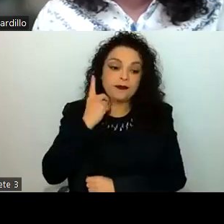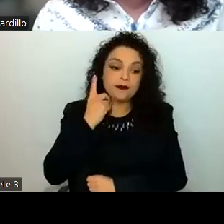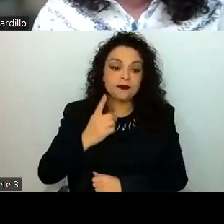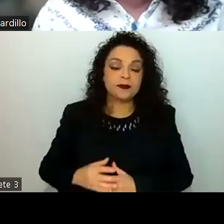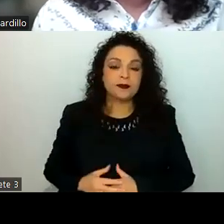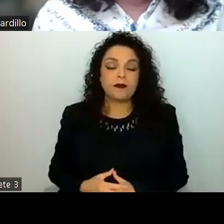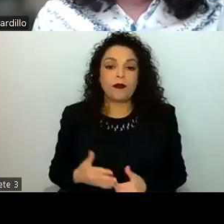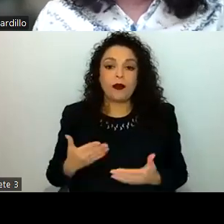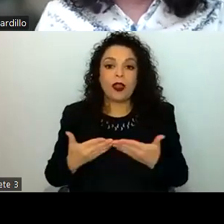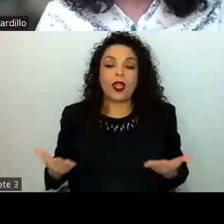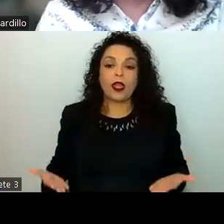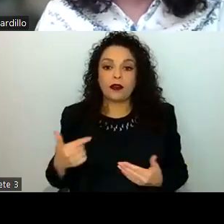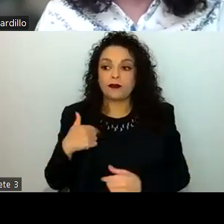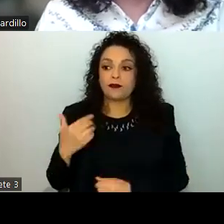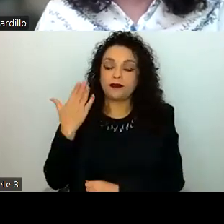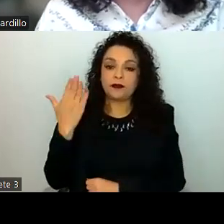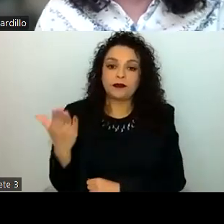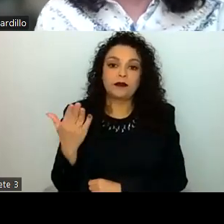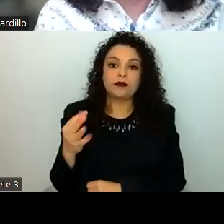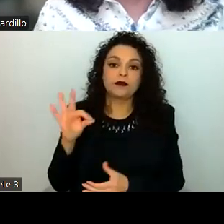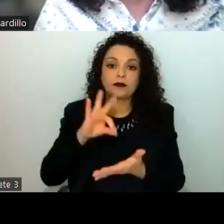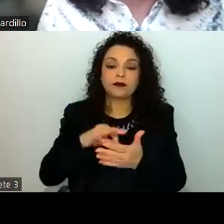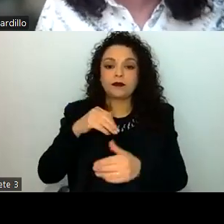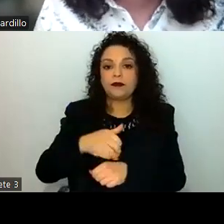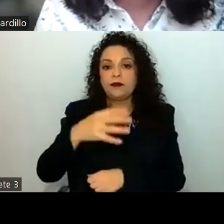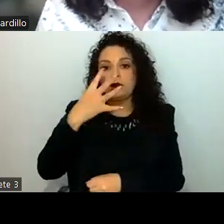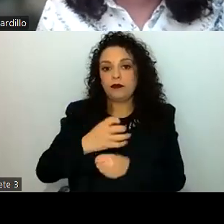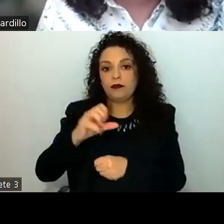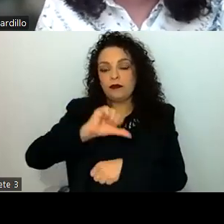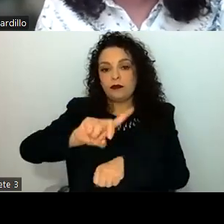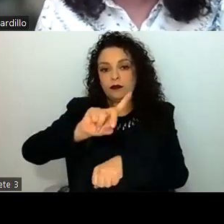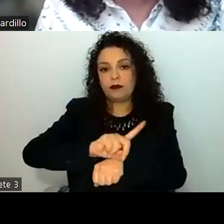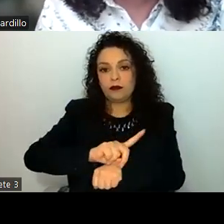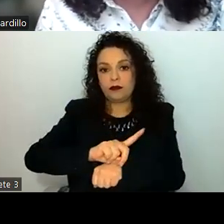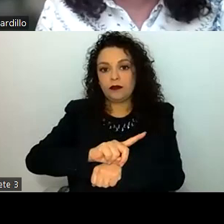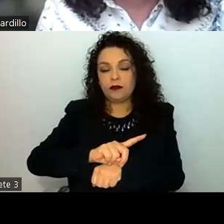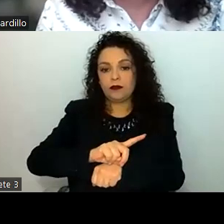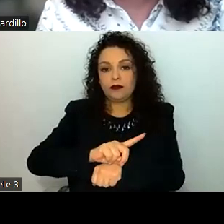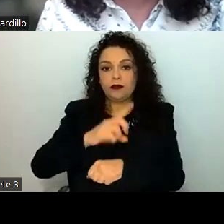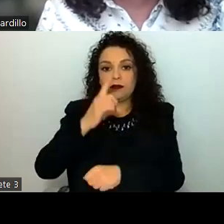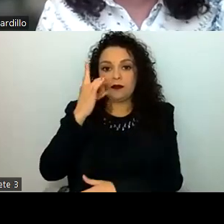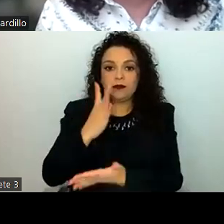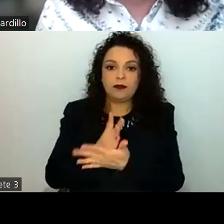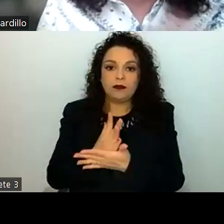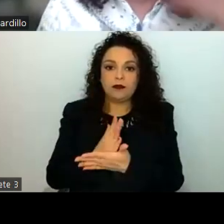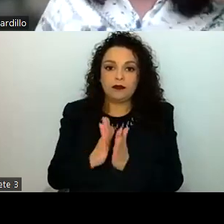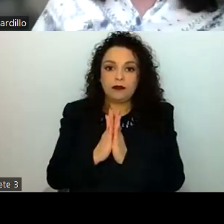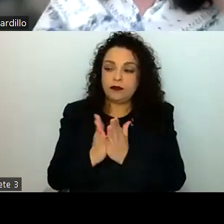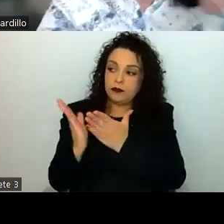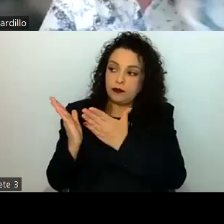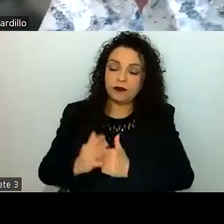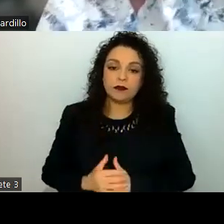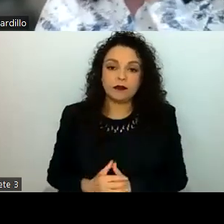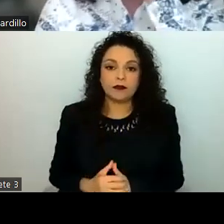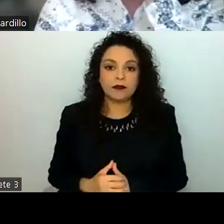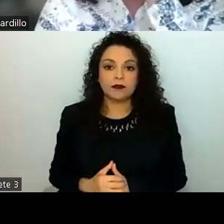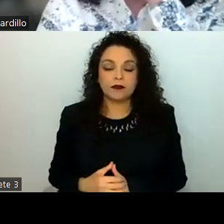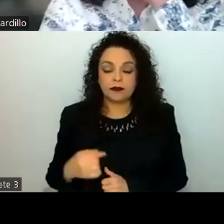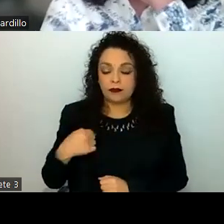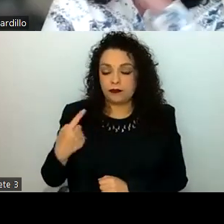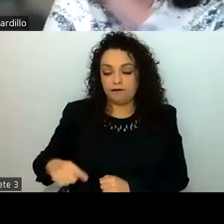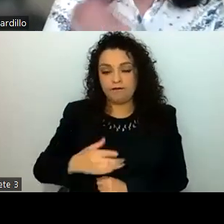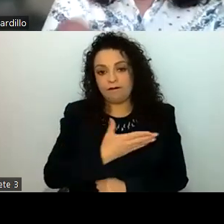Le pido dar paso al desahogo del punto 4 del orden del día en un solo acto. Por favor. Por instrucciones de